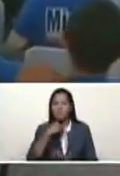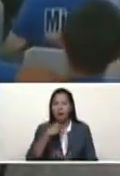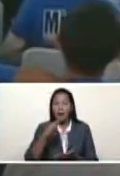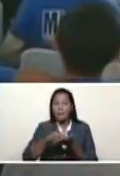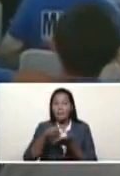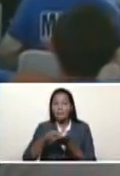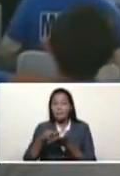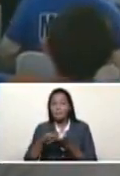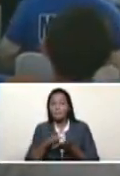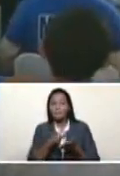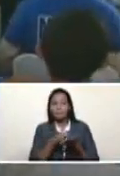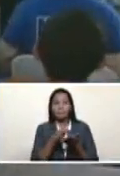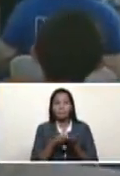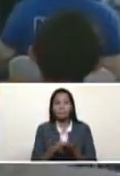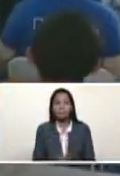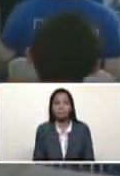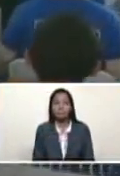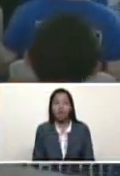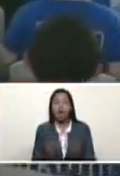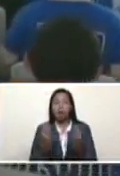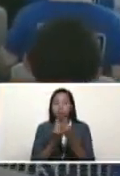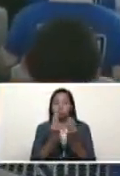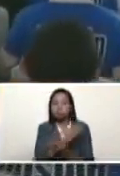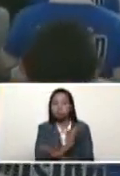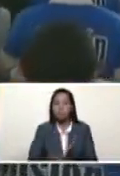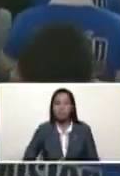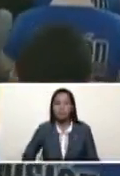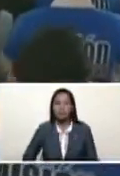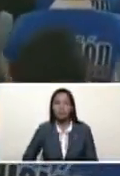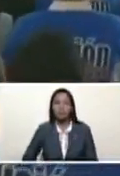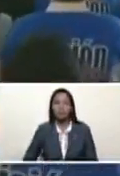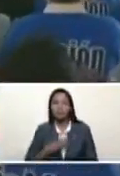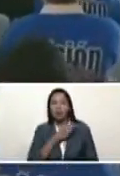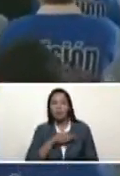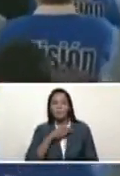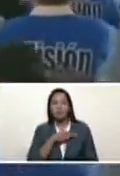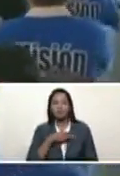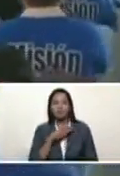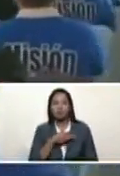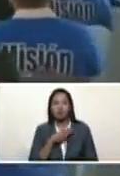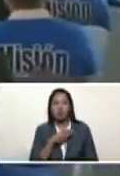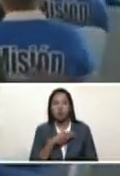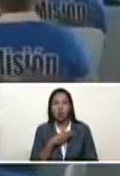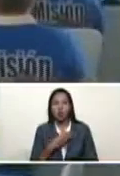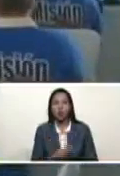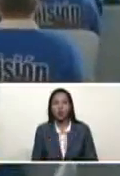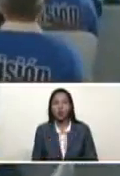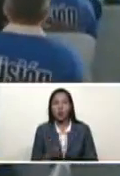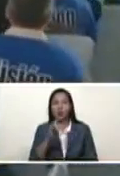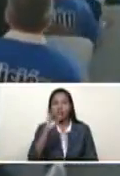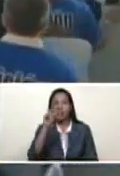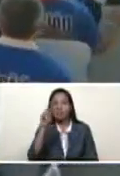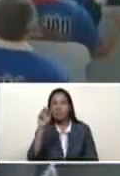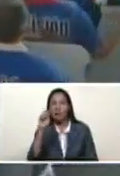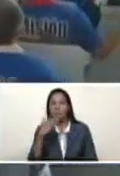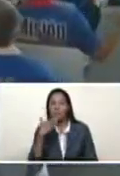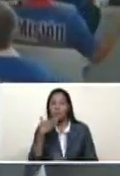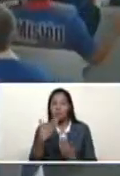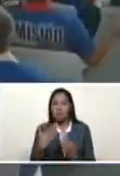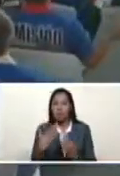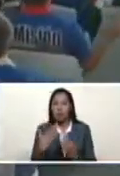importante, compañera presidenta de la misión Rivas. Me hacen una